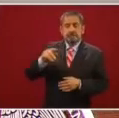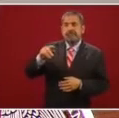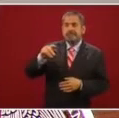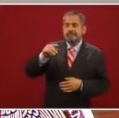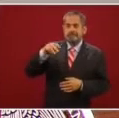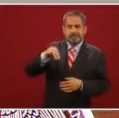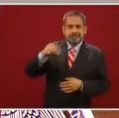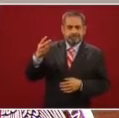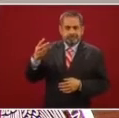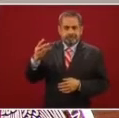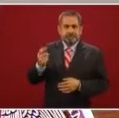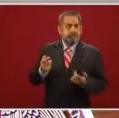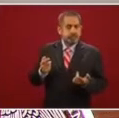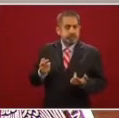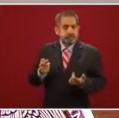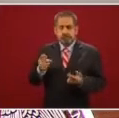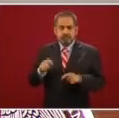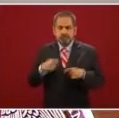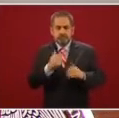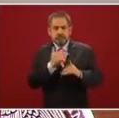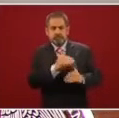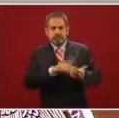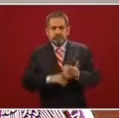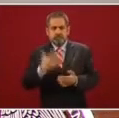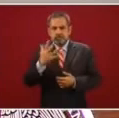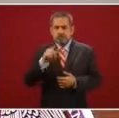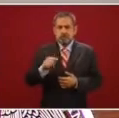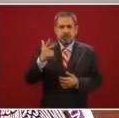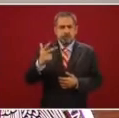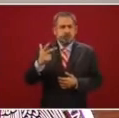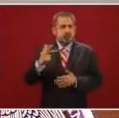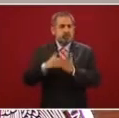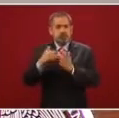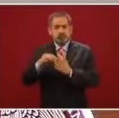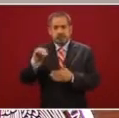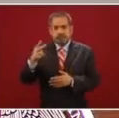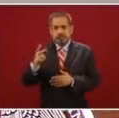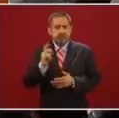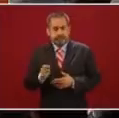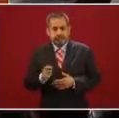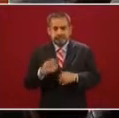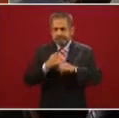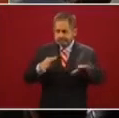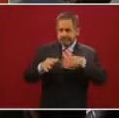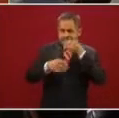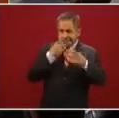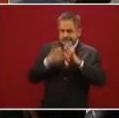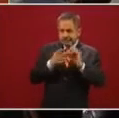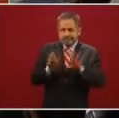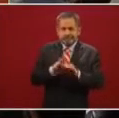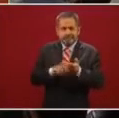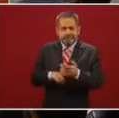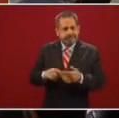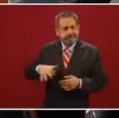cúbicos, pero se le limita a 5.8 millones de metros cúbicos. Parte de la diferencia de información que hay y de las cifras